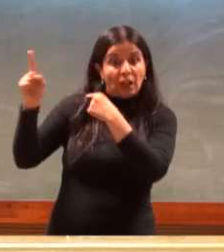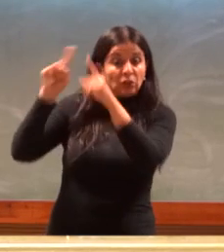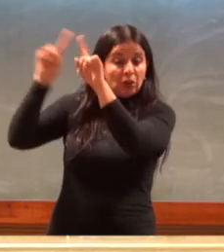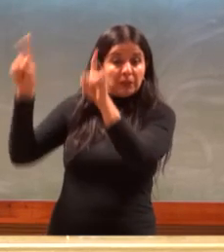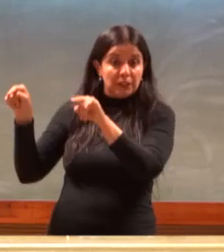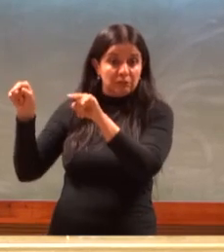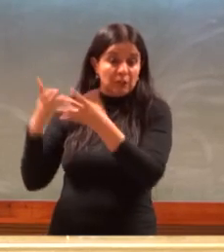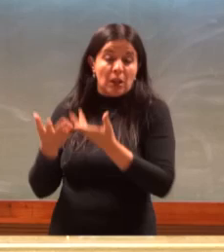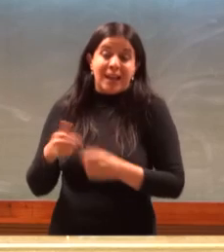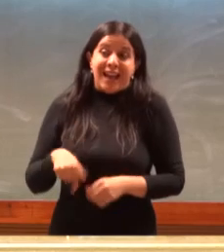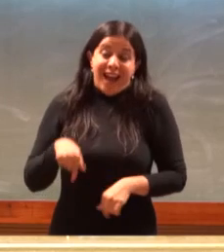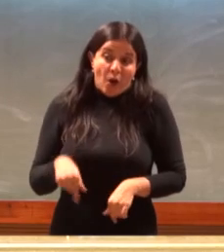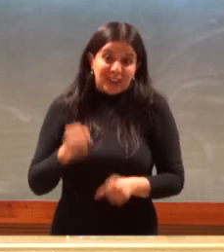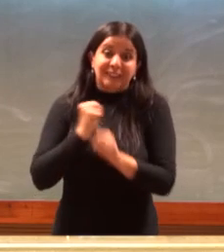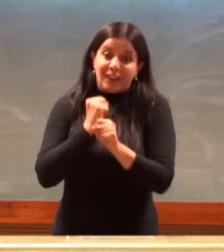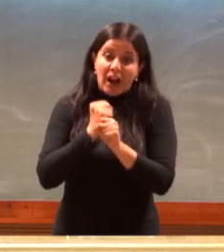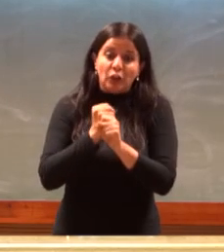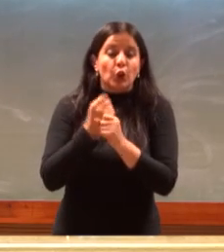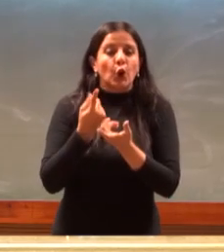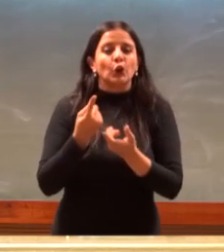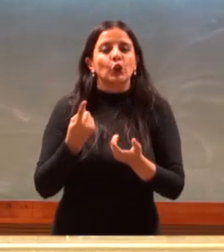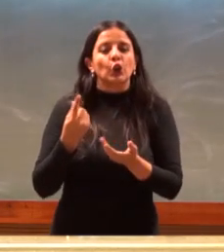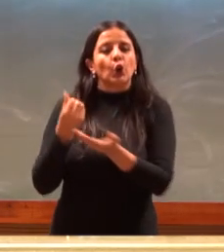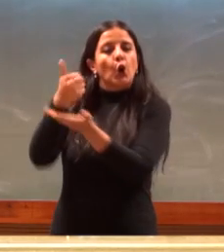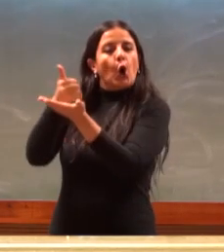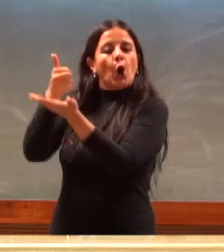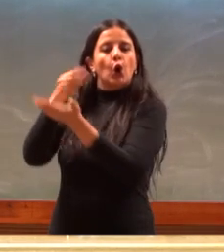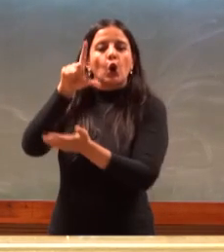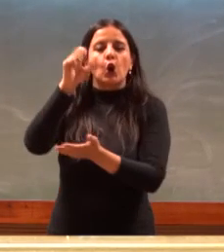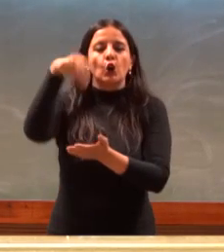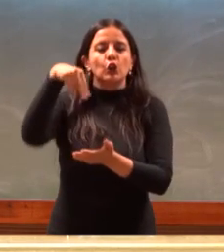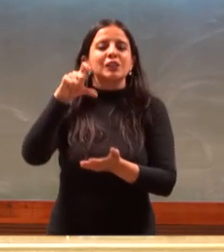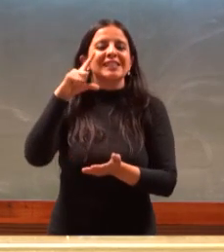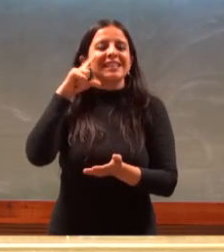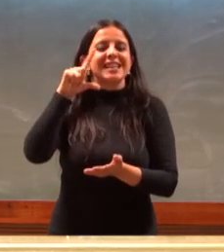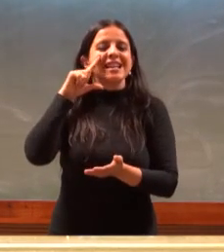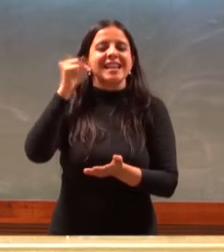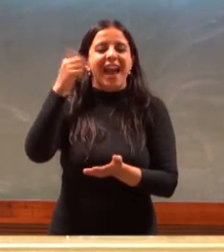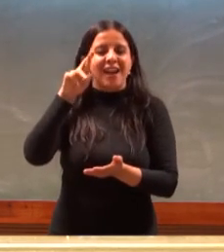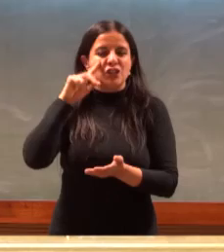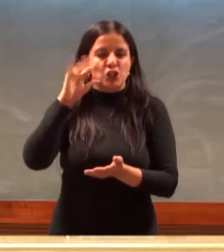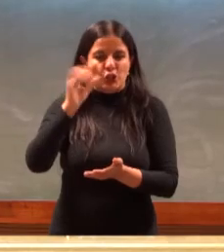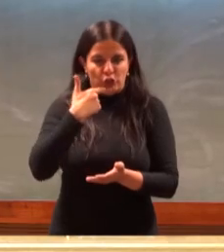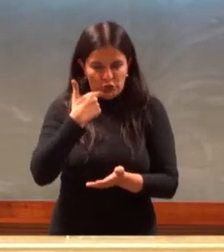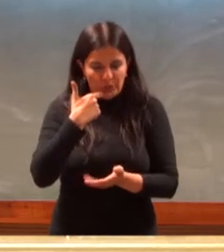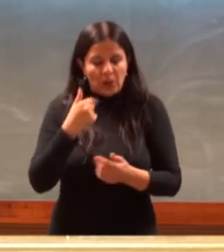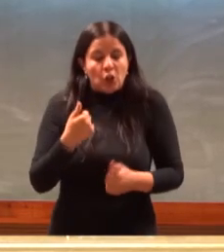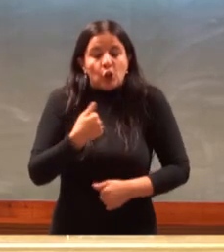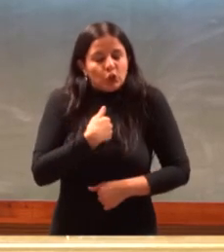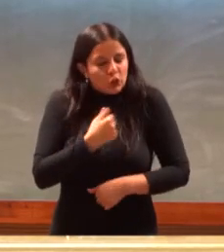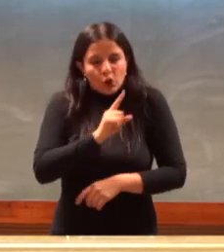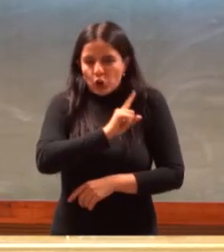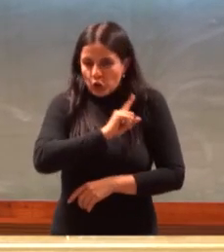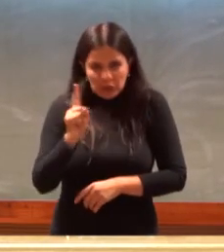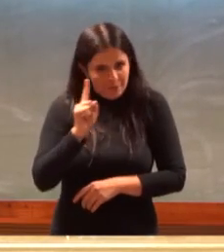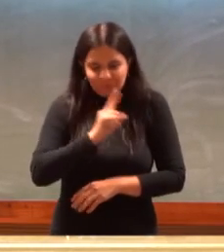con los conciliar en comisiones que trabajan en diferentes aspectos eh En realidad no no tenemos conocimiento salvo por las por